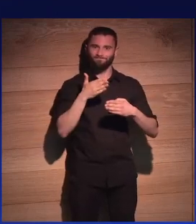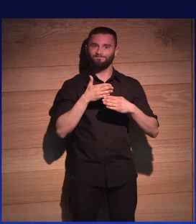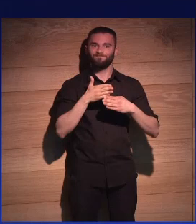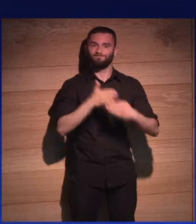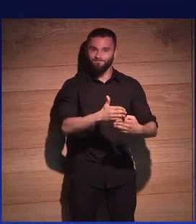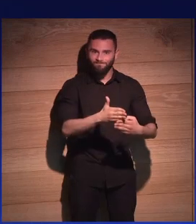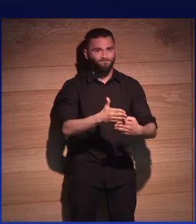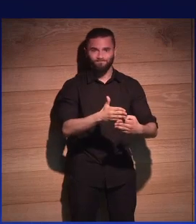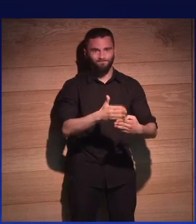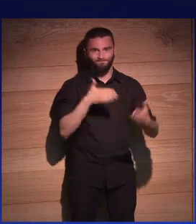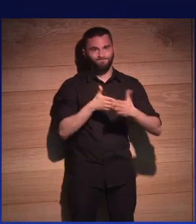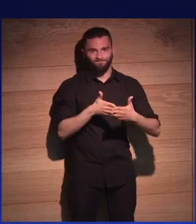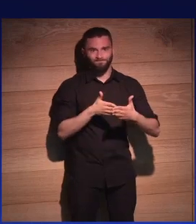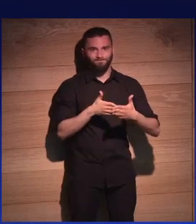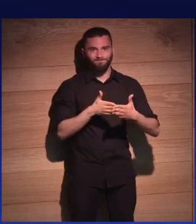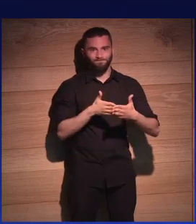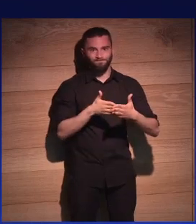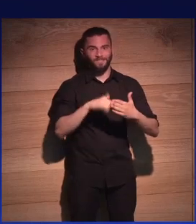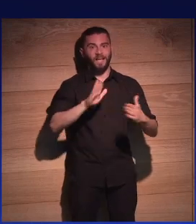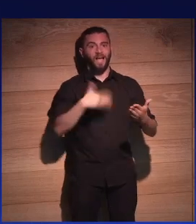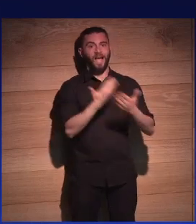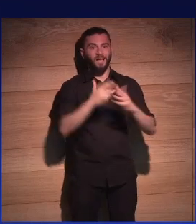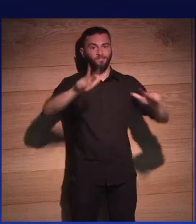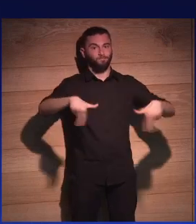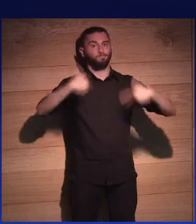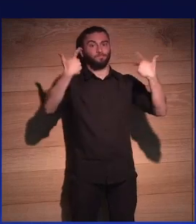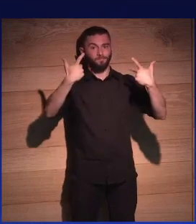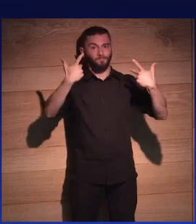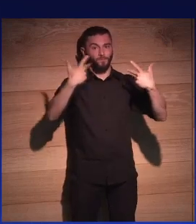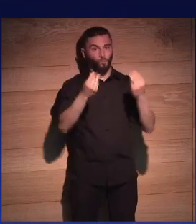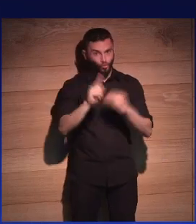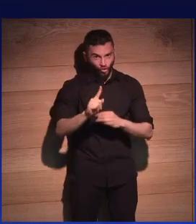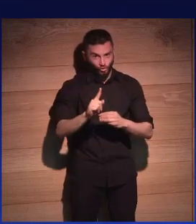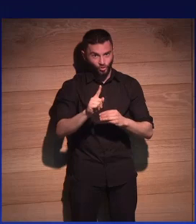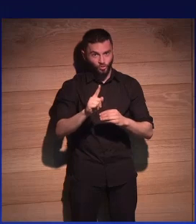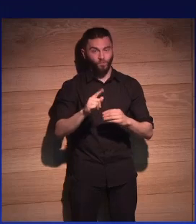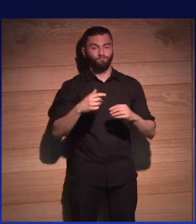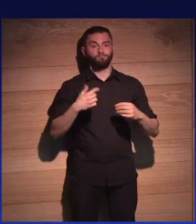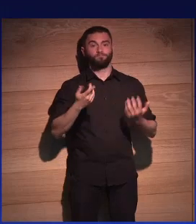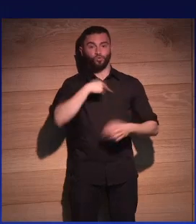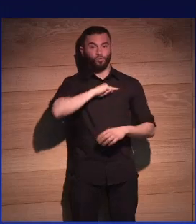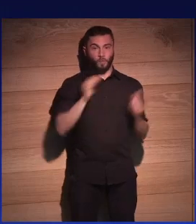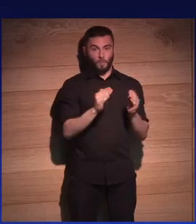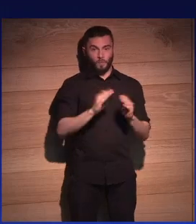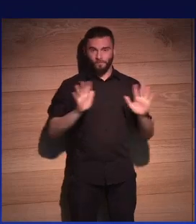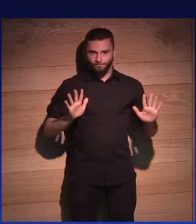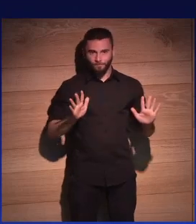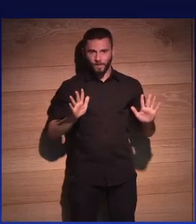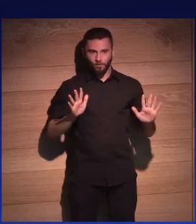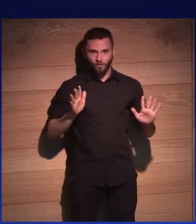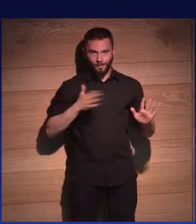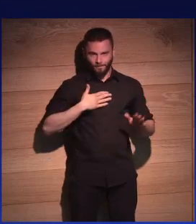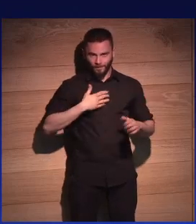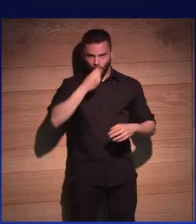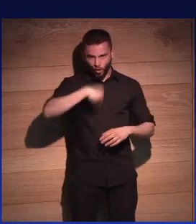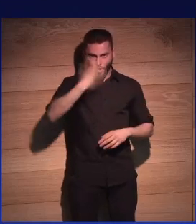porque podemos entrar hasta donde nos dejan entrar, que no es mucho, ¿vale? Y somos pequeños, como os decía, pero idealmente yo me